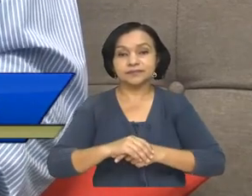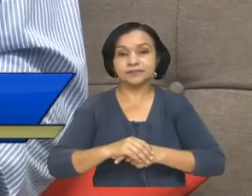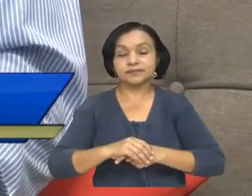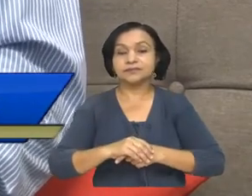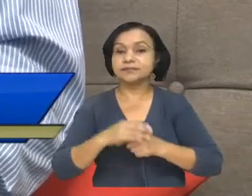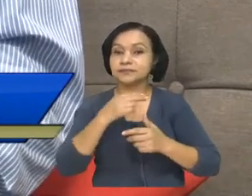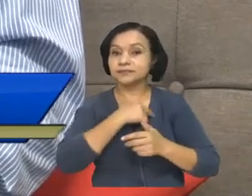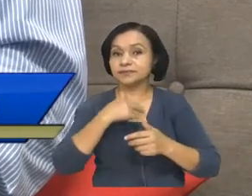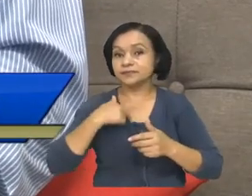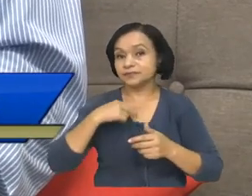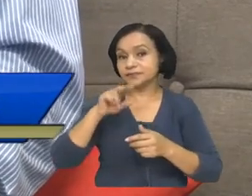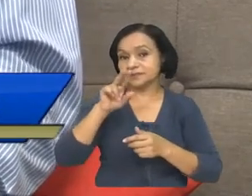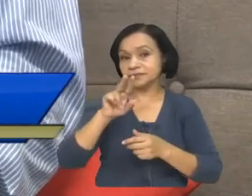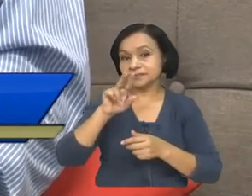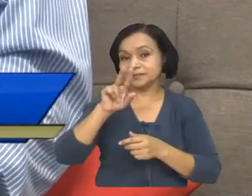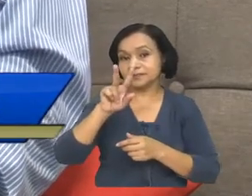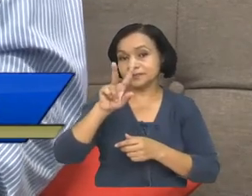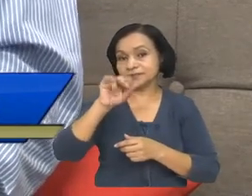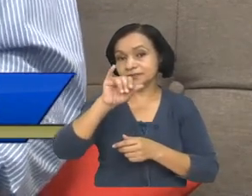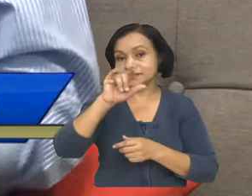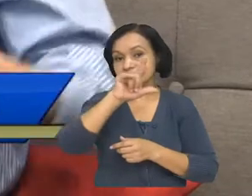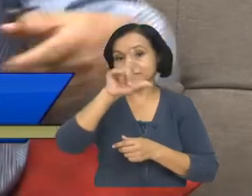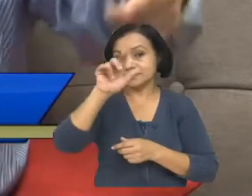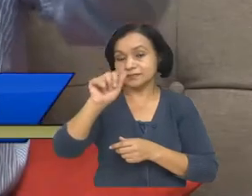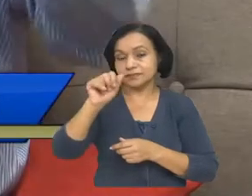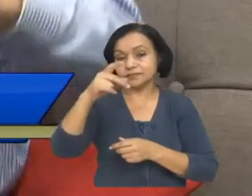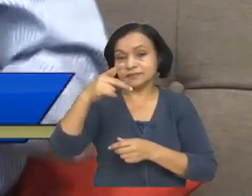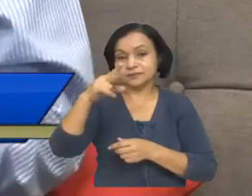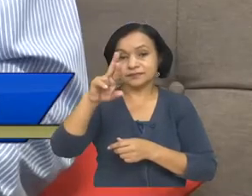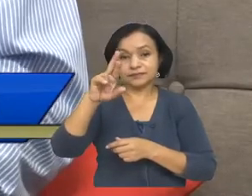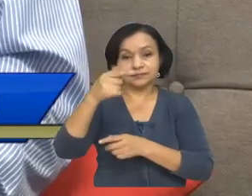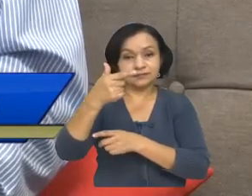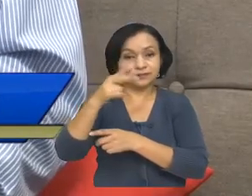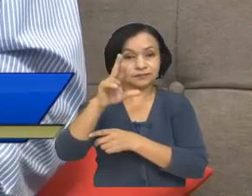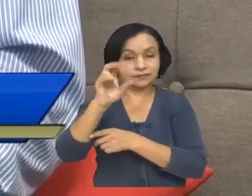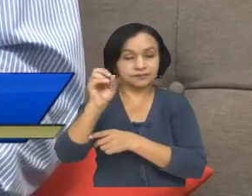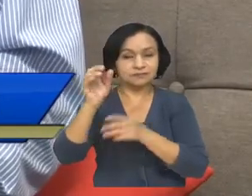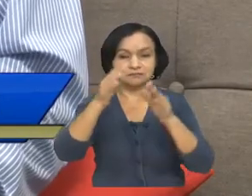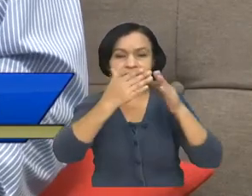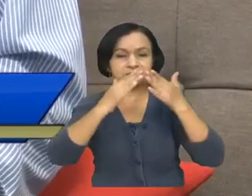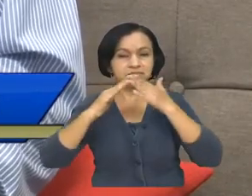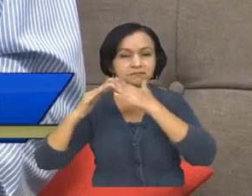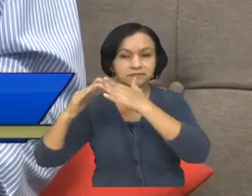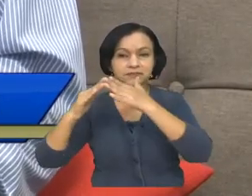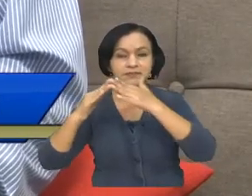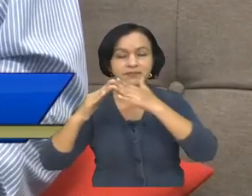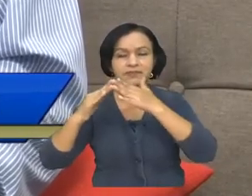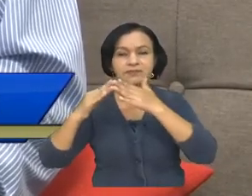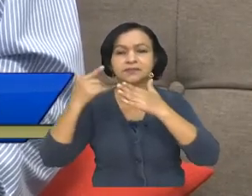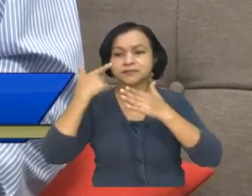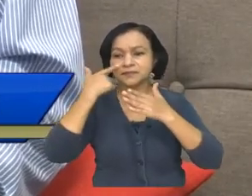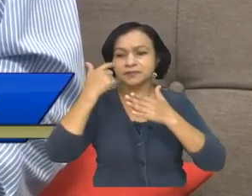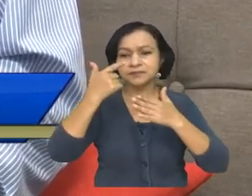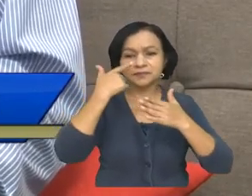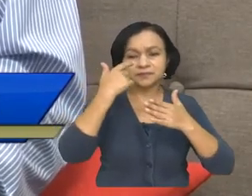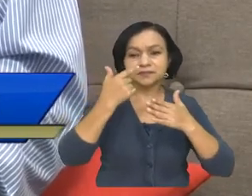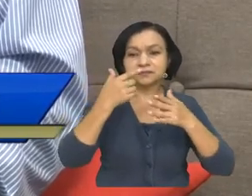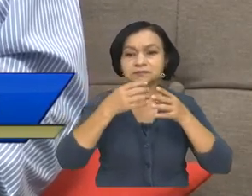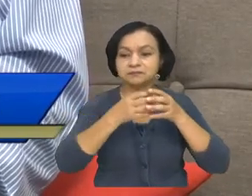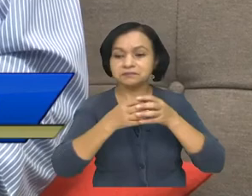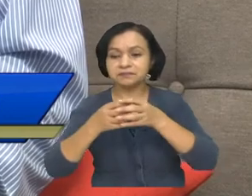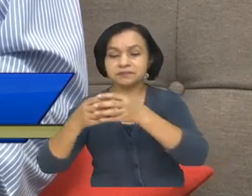había progreso, porque vos sabes que es un barrio, pues, claro. Es tu colonia, entonces casi todos nos habíamos ido a la